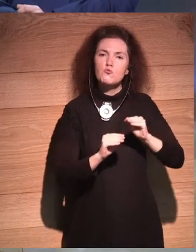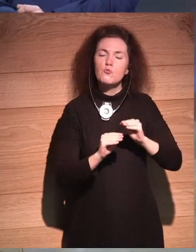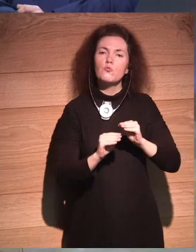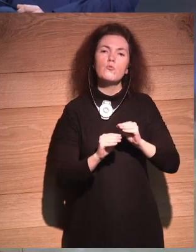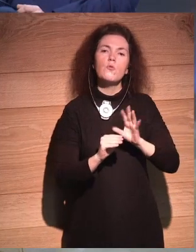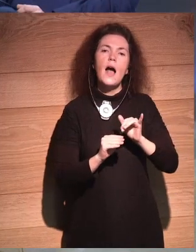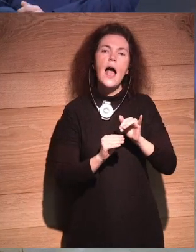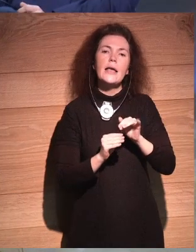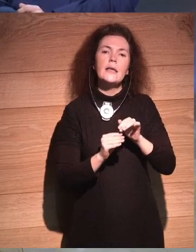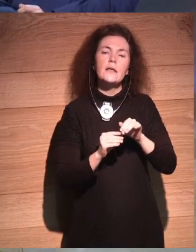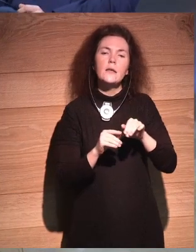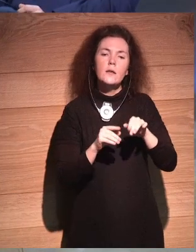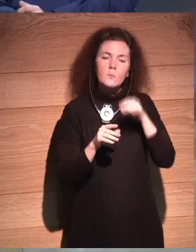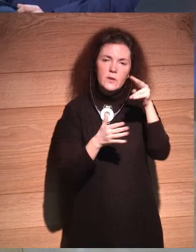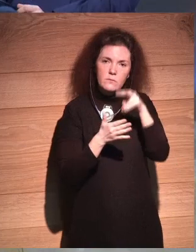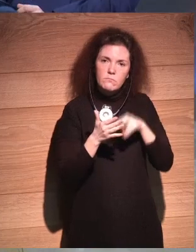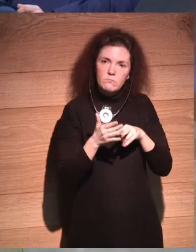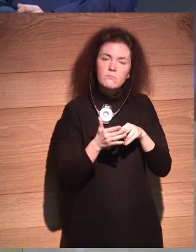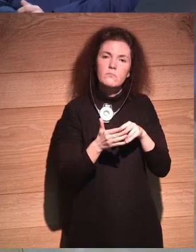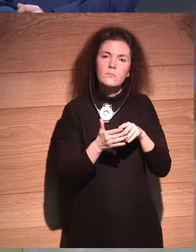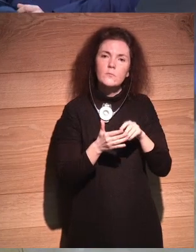Tienen extractos para leer,